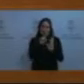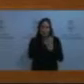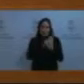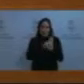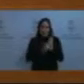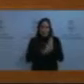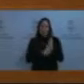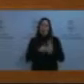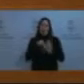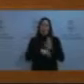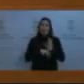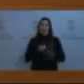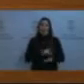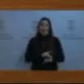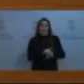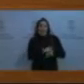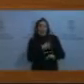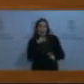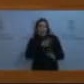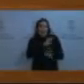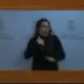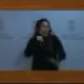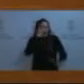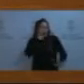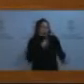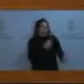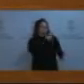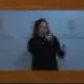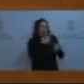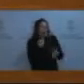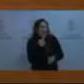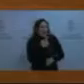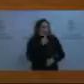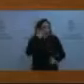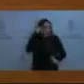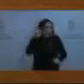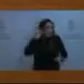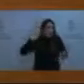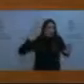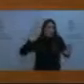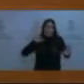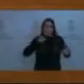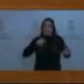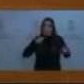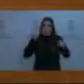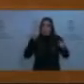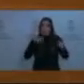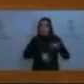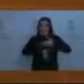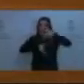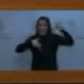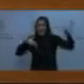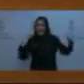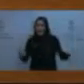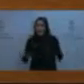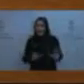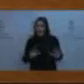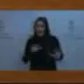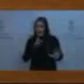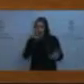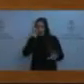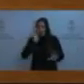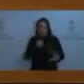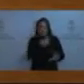quién, porque yo me pierdo, yo ya no lo sé. Yo digo comunistas, pero por respeto globalizando, porque no sé muy bien